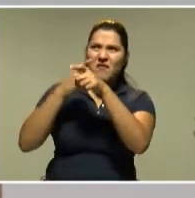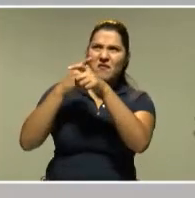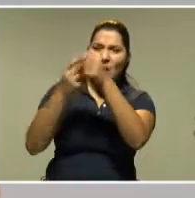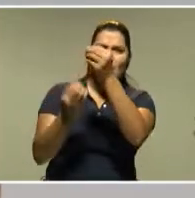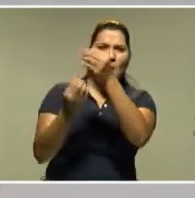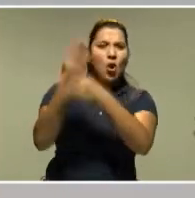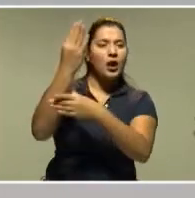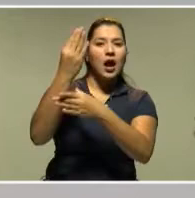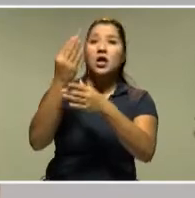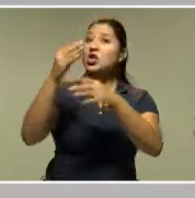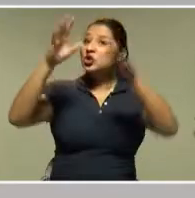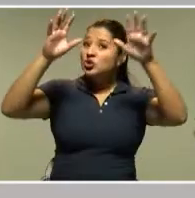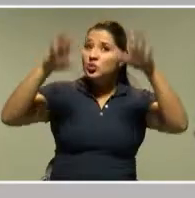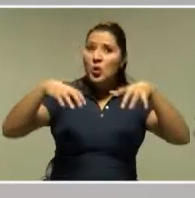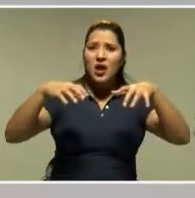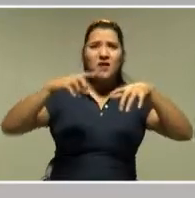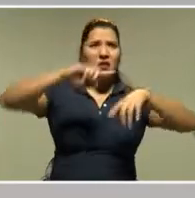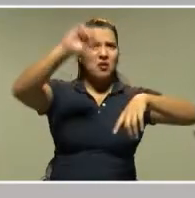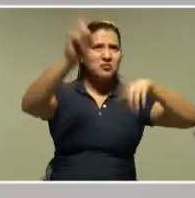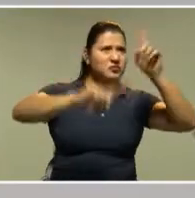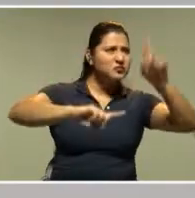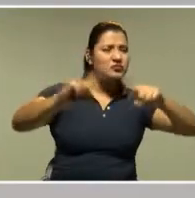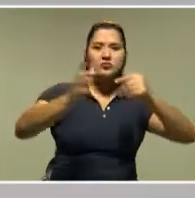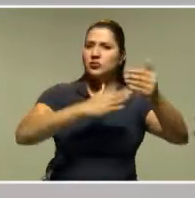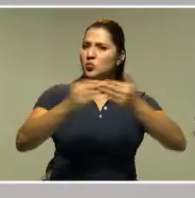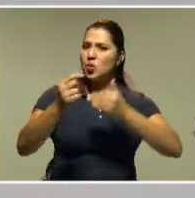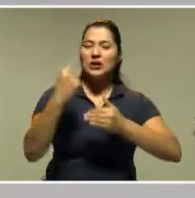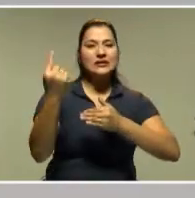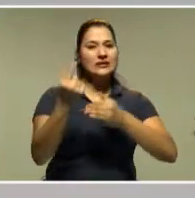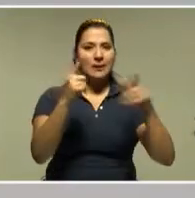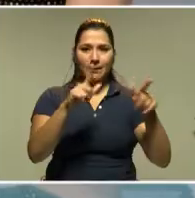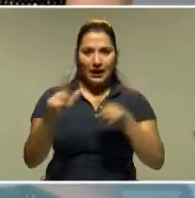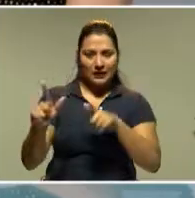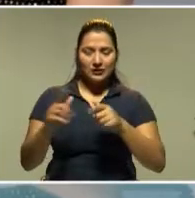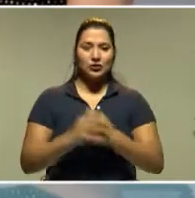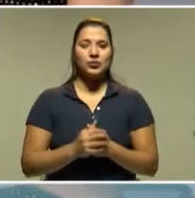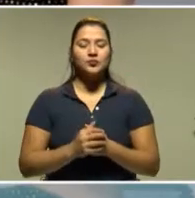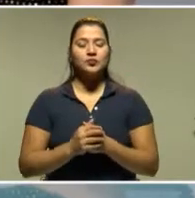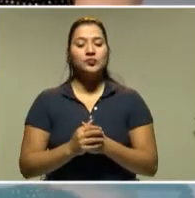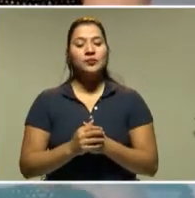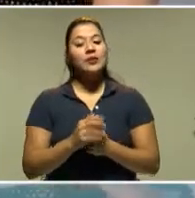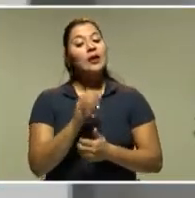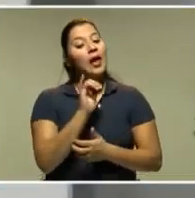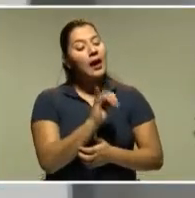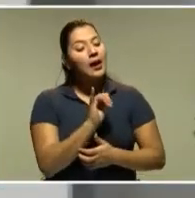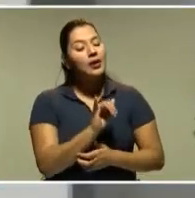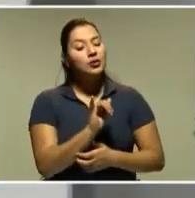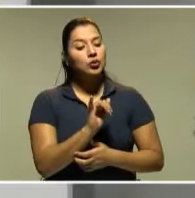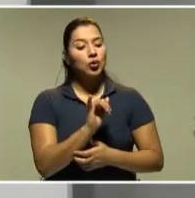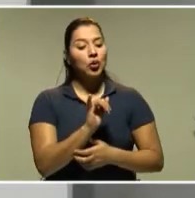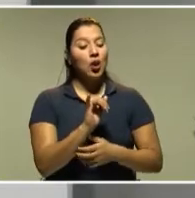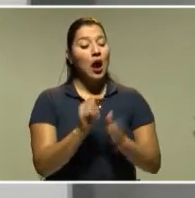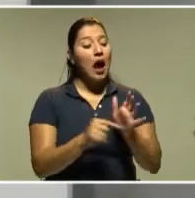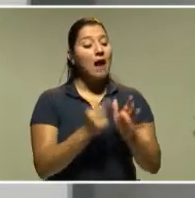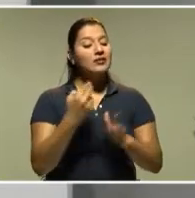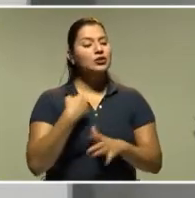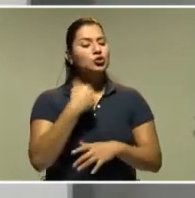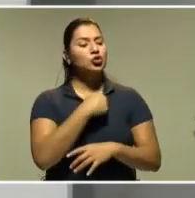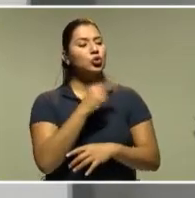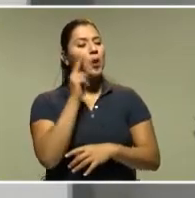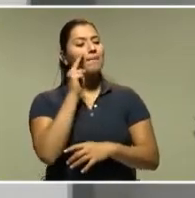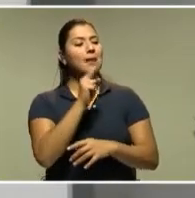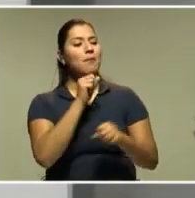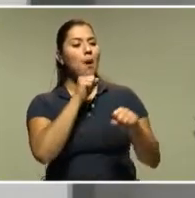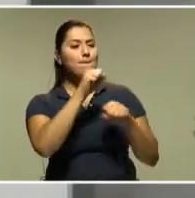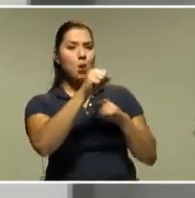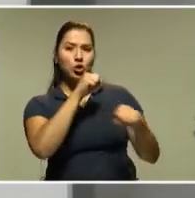llueva, truene, lo que sea, pero siempre hay que estar listos. Yo creo que está precisamente eso, ¿verdad? Uno ve el boxeo de Costa